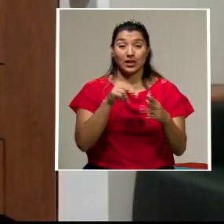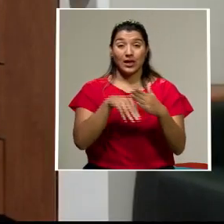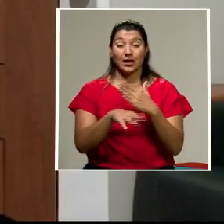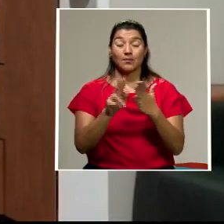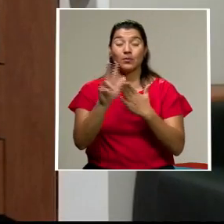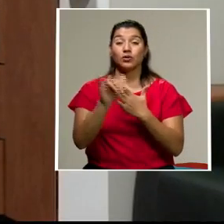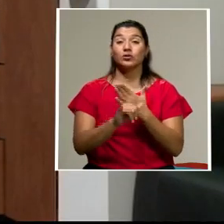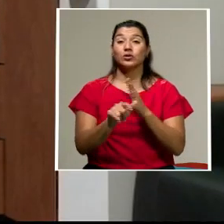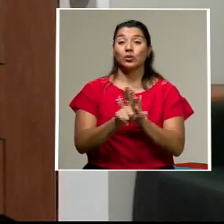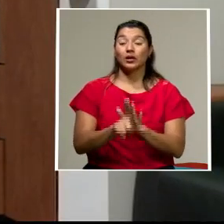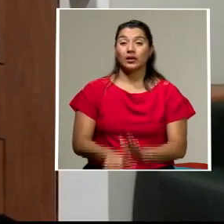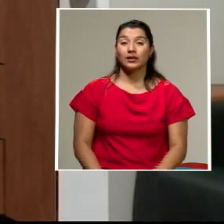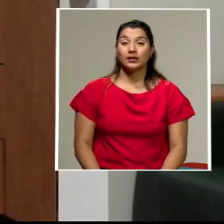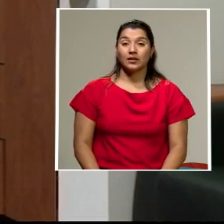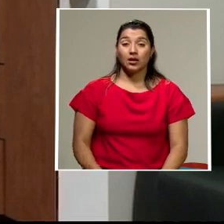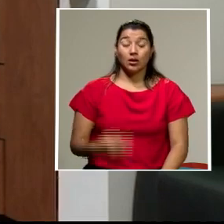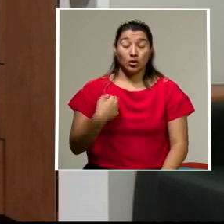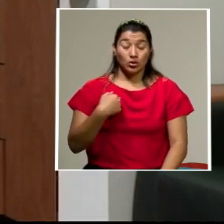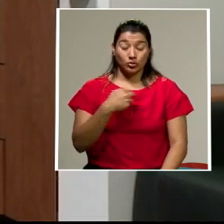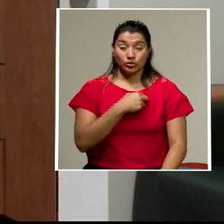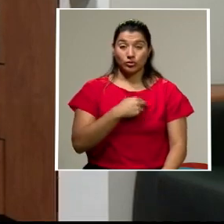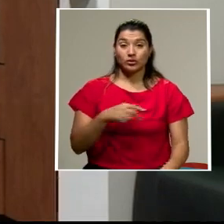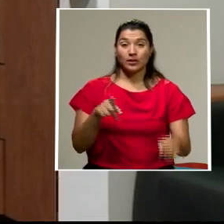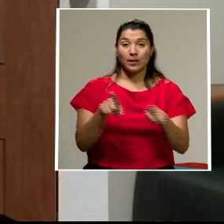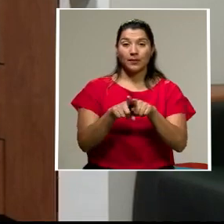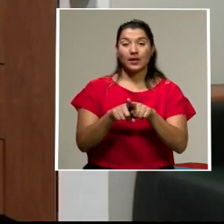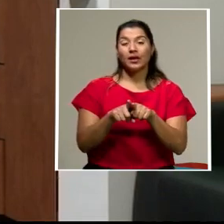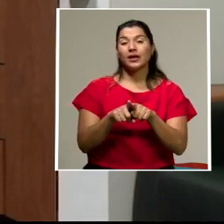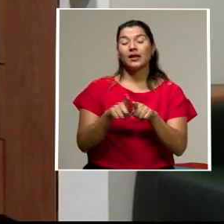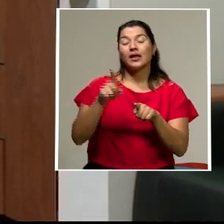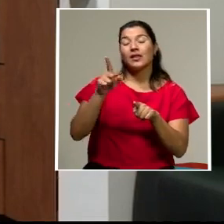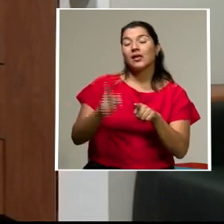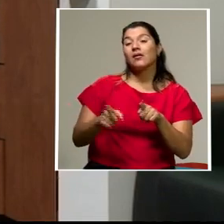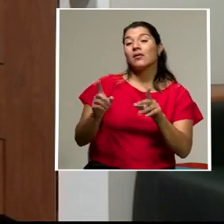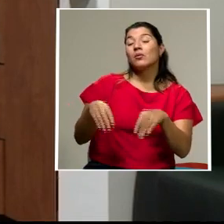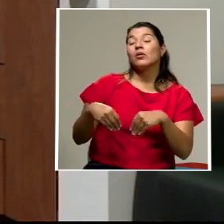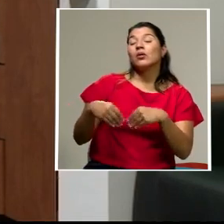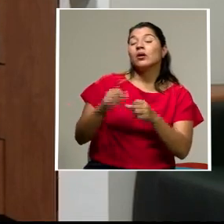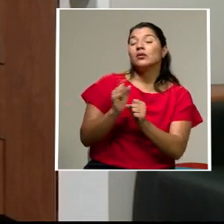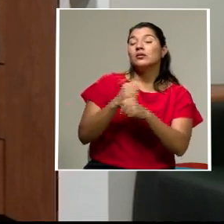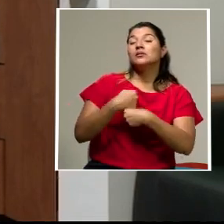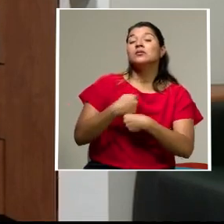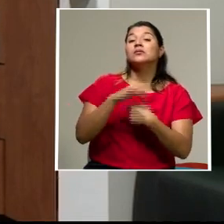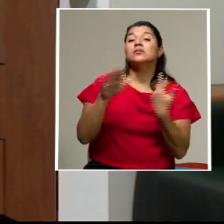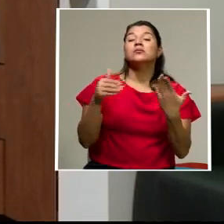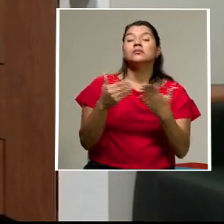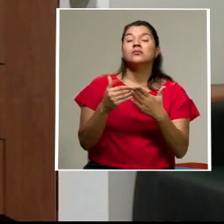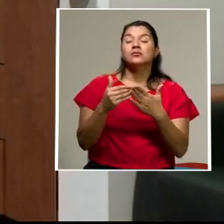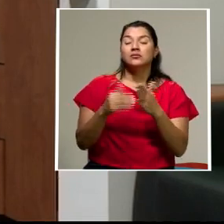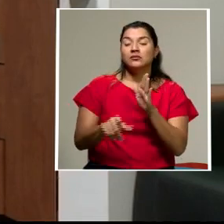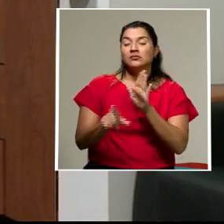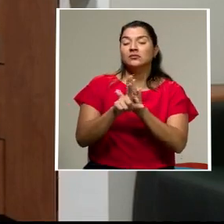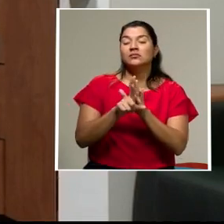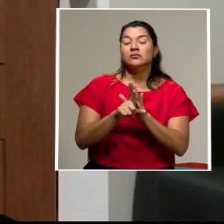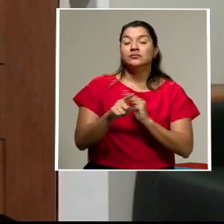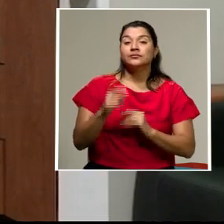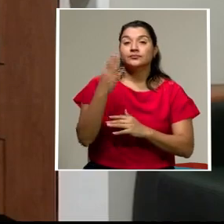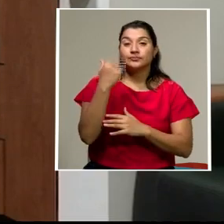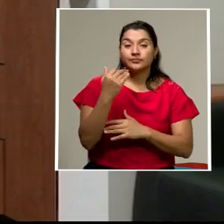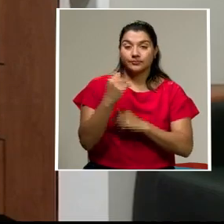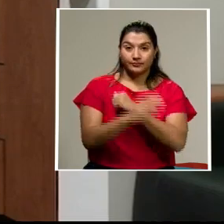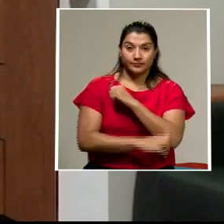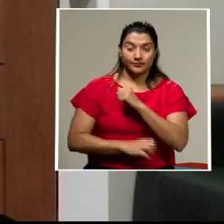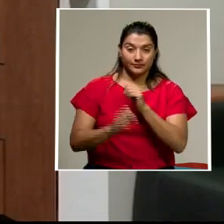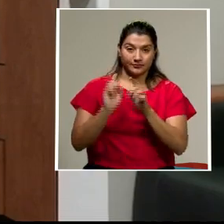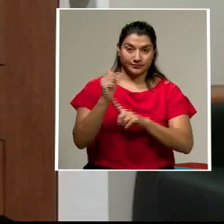de ley. Estaremos también generando las acciones legales que en el marco de nuestro Estado Social de Derecho